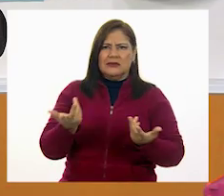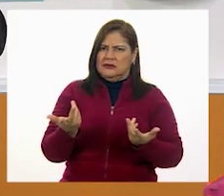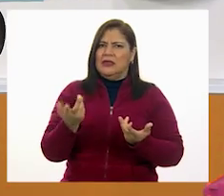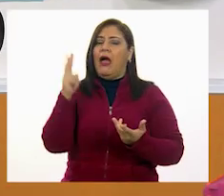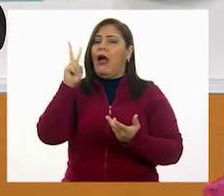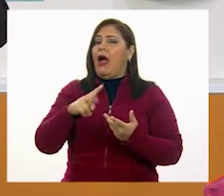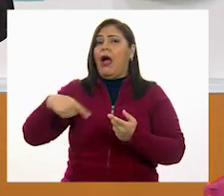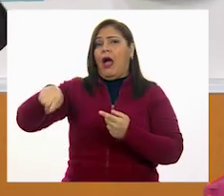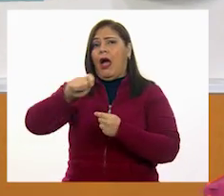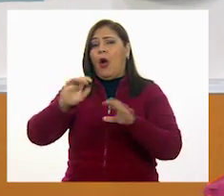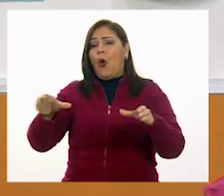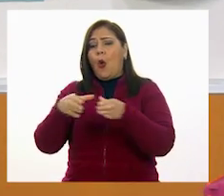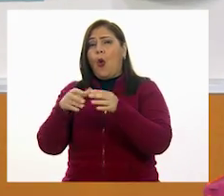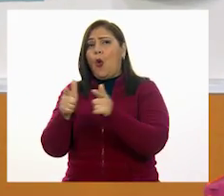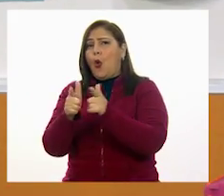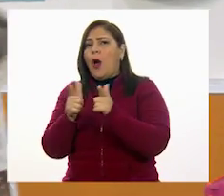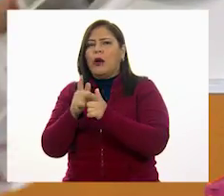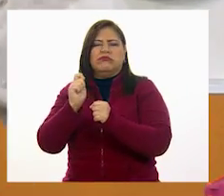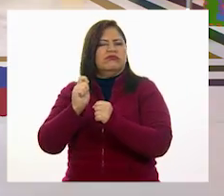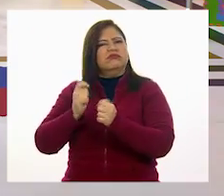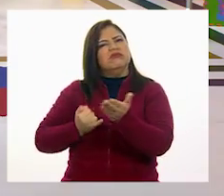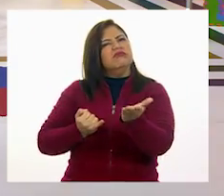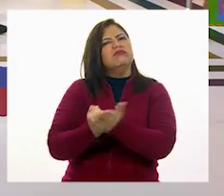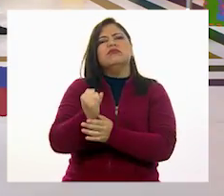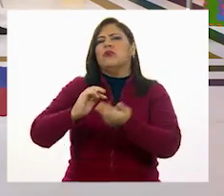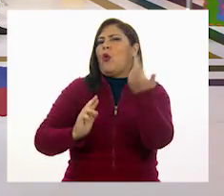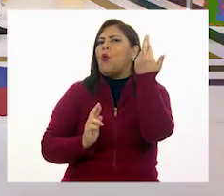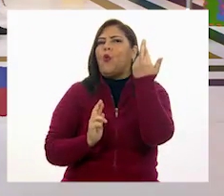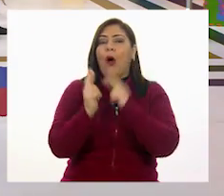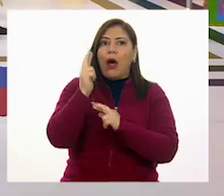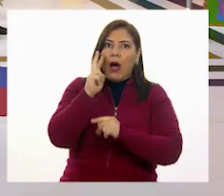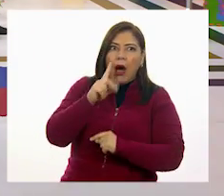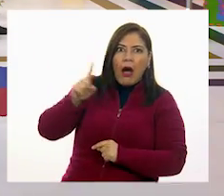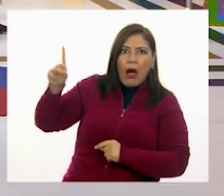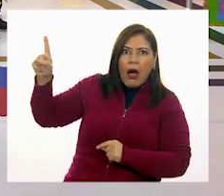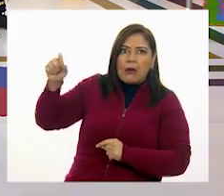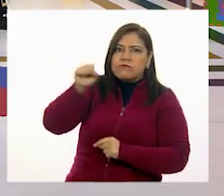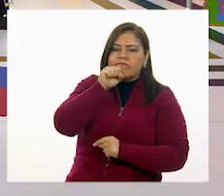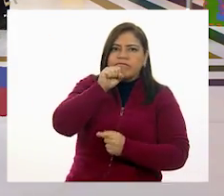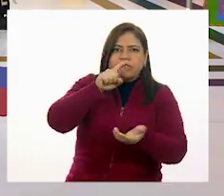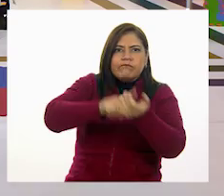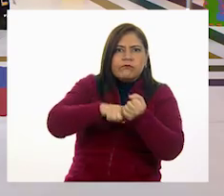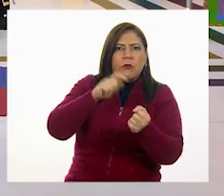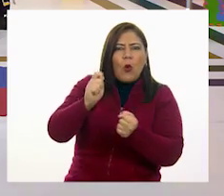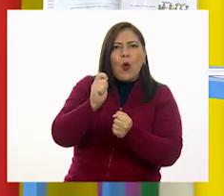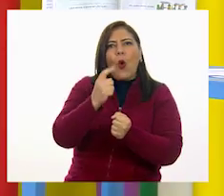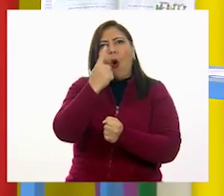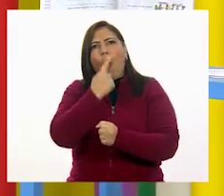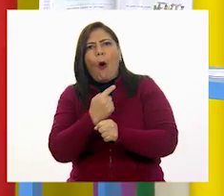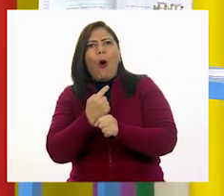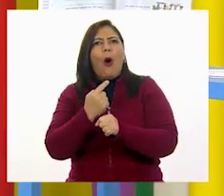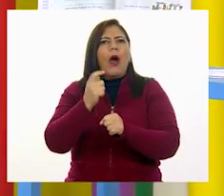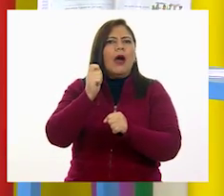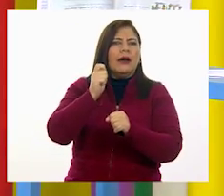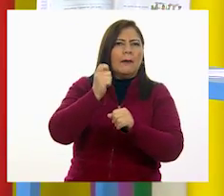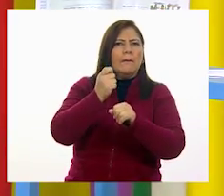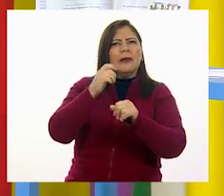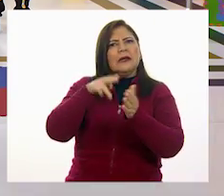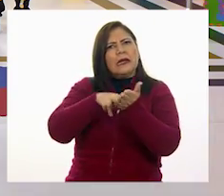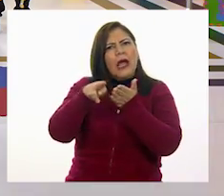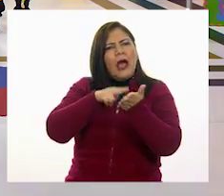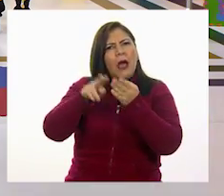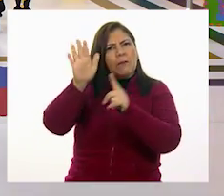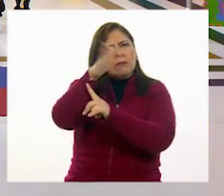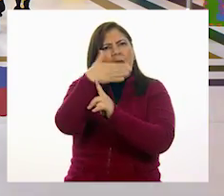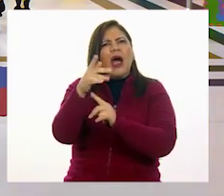han decidido ponerse en huelga. Y esto me lo comprueba esta bandera rojinegra. ¿Qué significa? Es